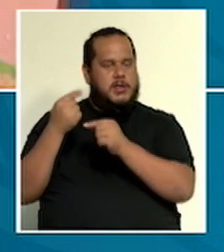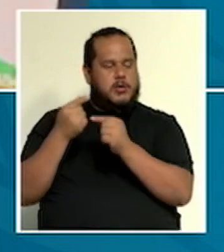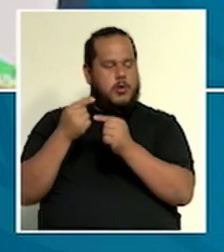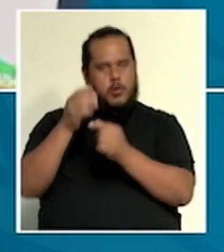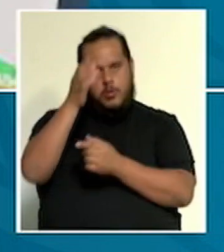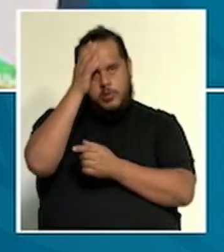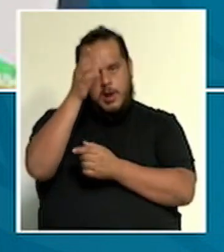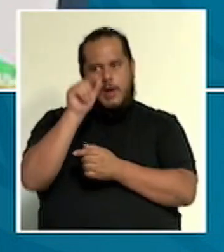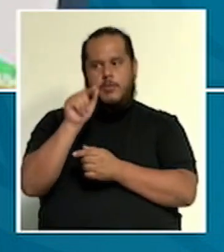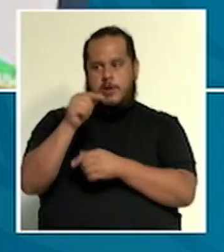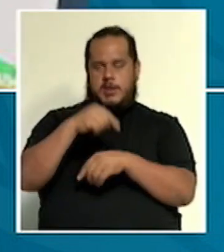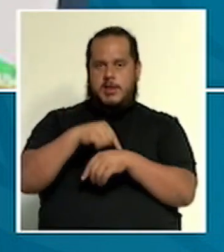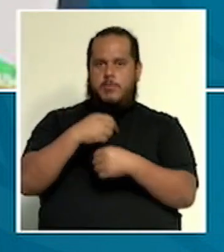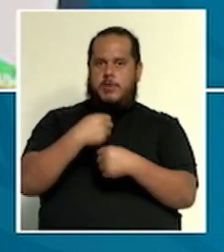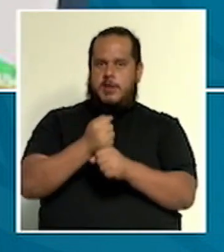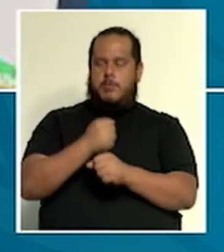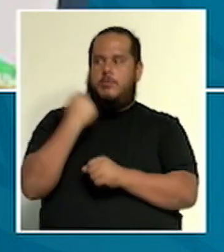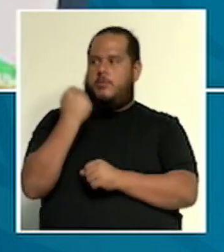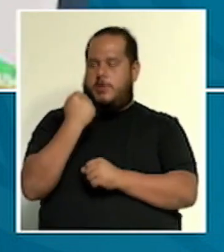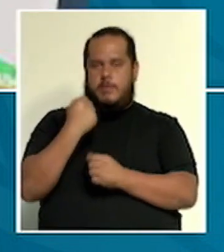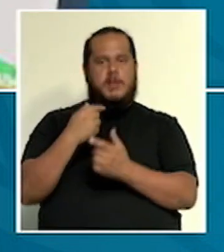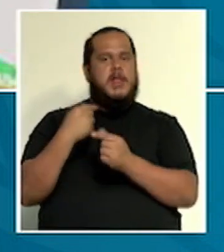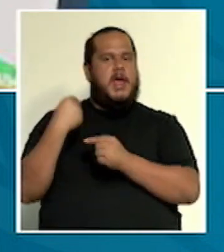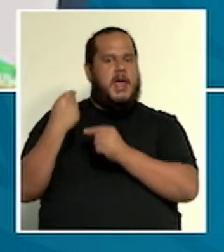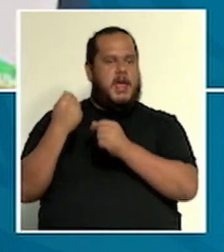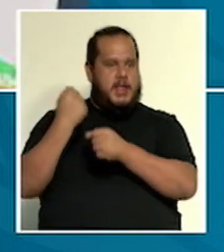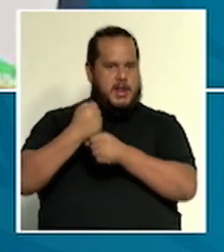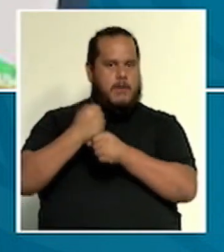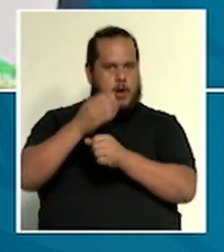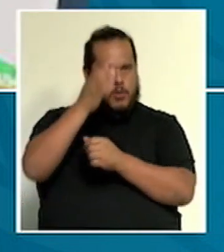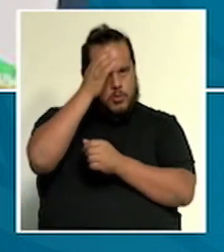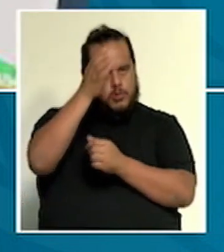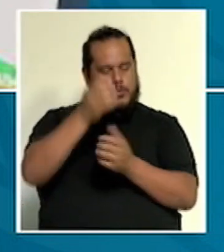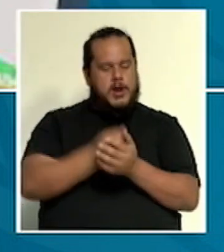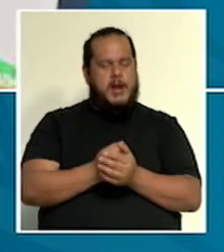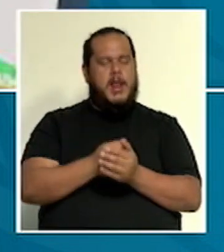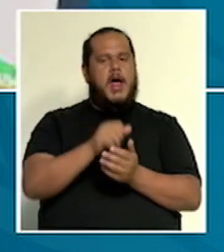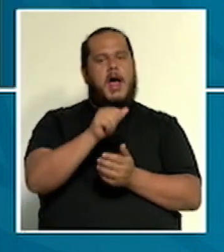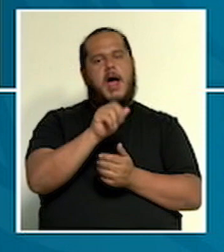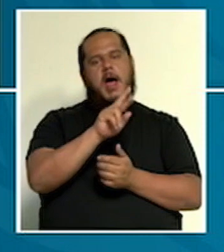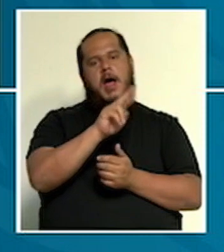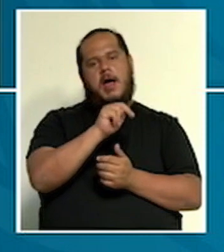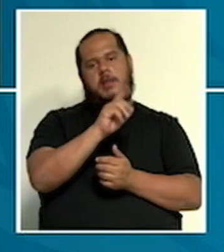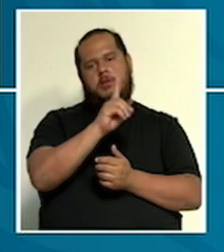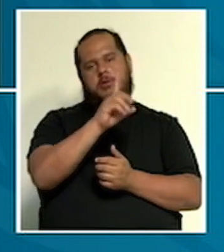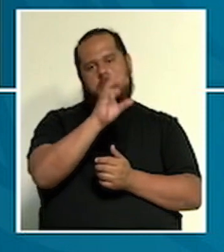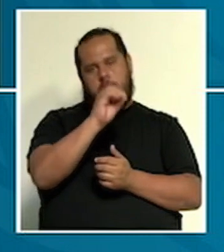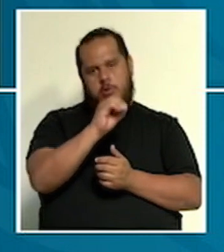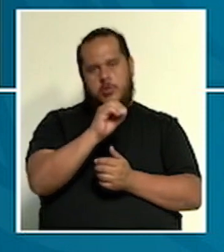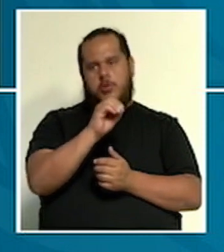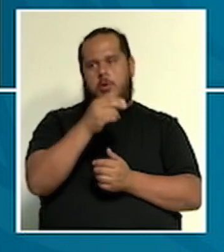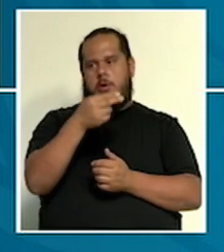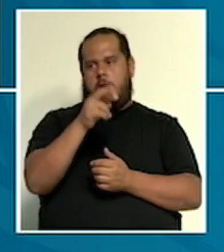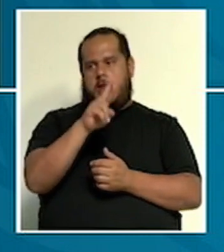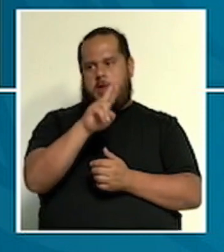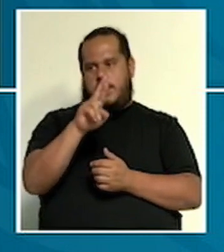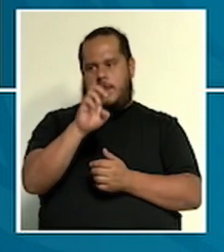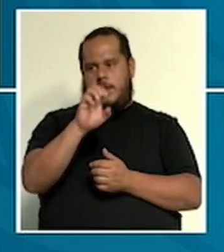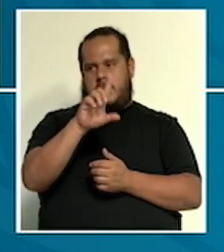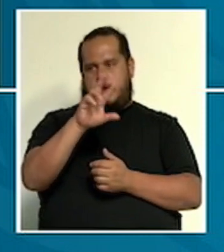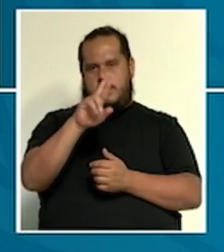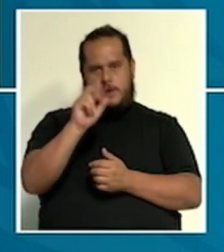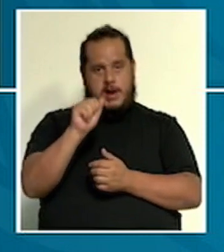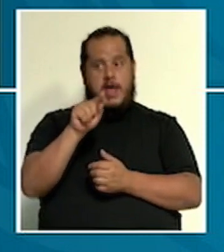época hacíamos muy fuertemente gestión cultural. Don Arnoldo Herrera, ese hombre maravilloso